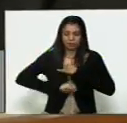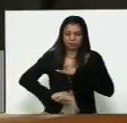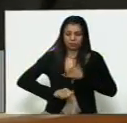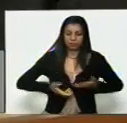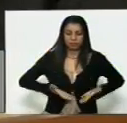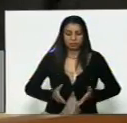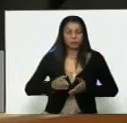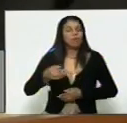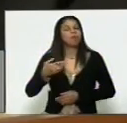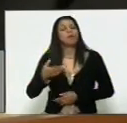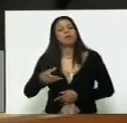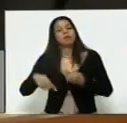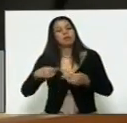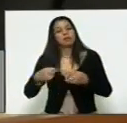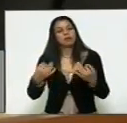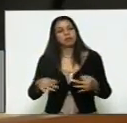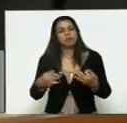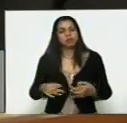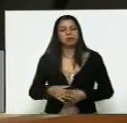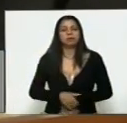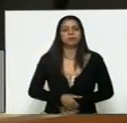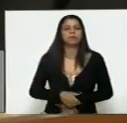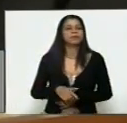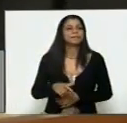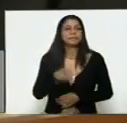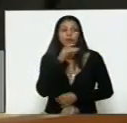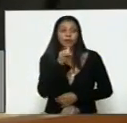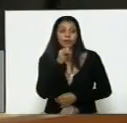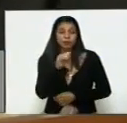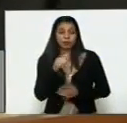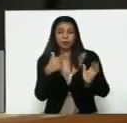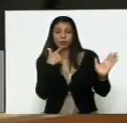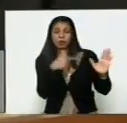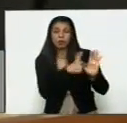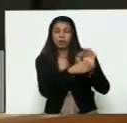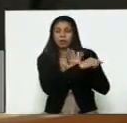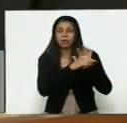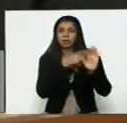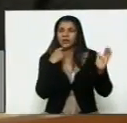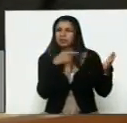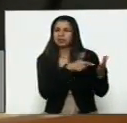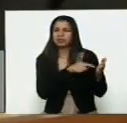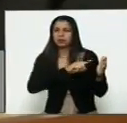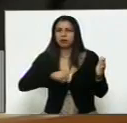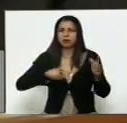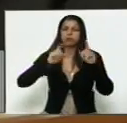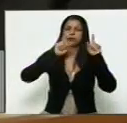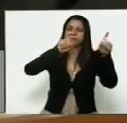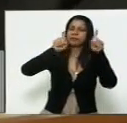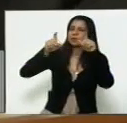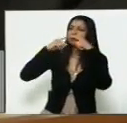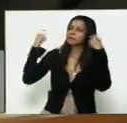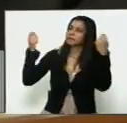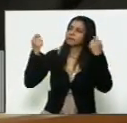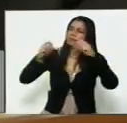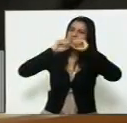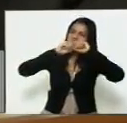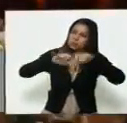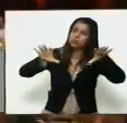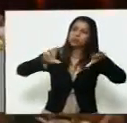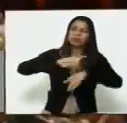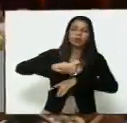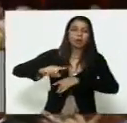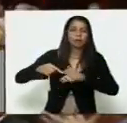el nacimiento. La información prevista en este artículo debe ser suministrada